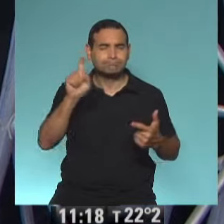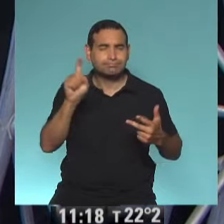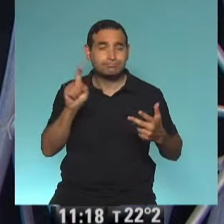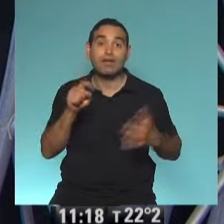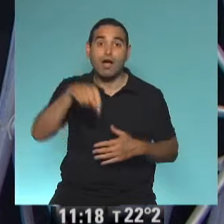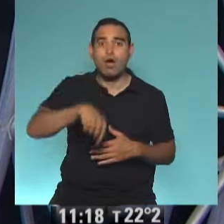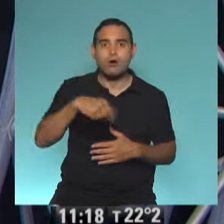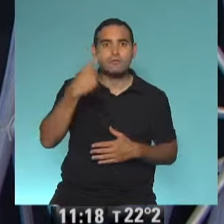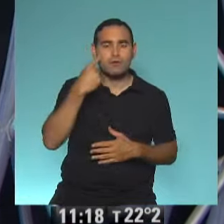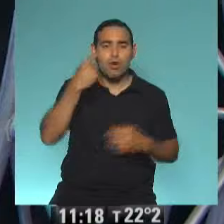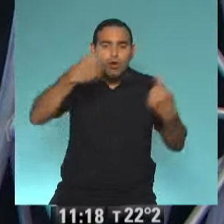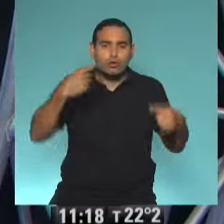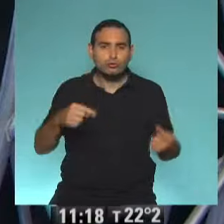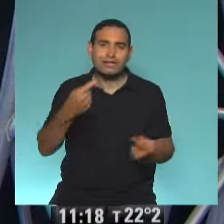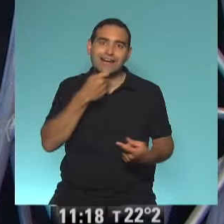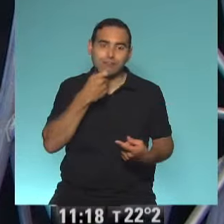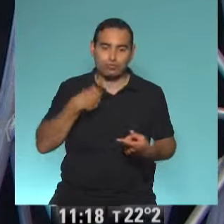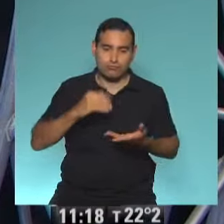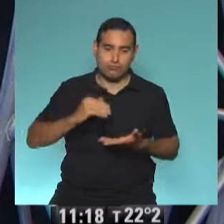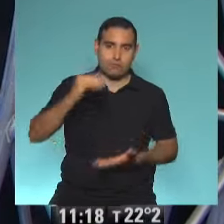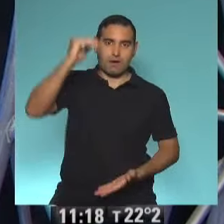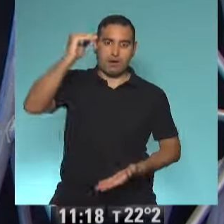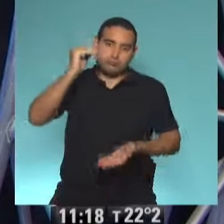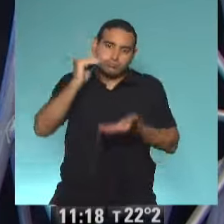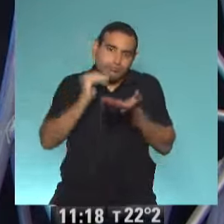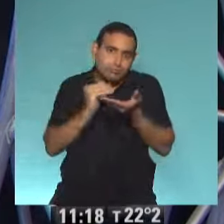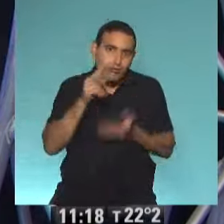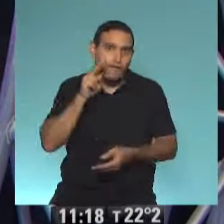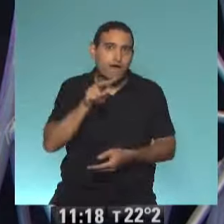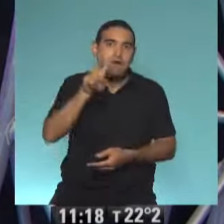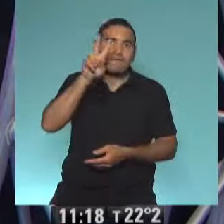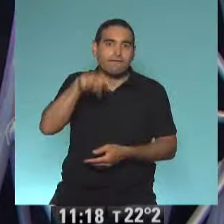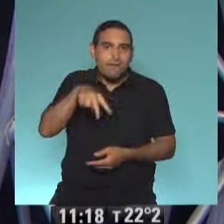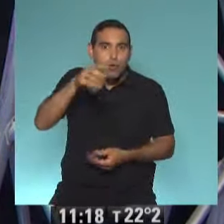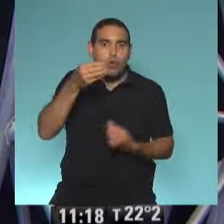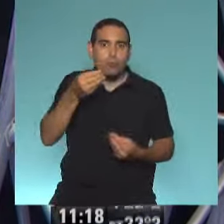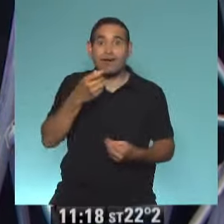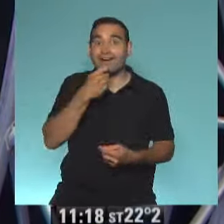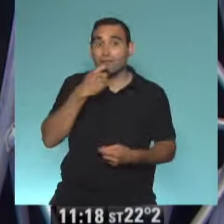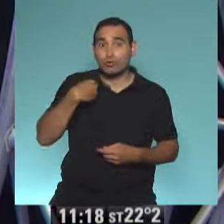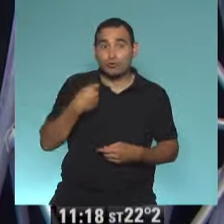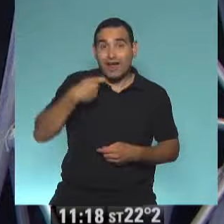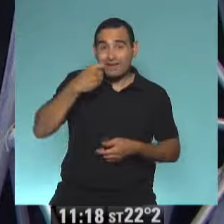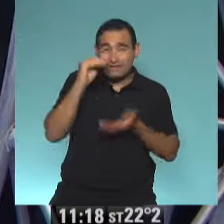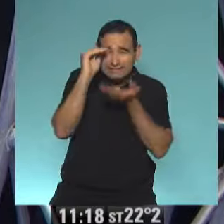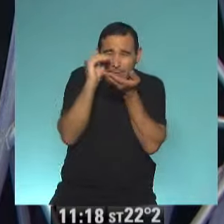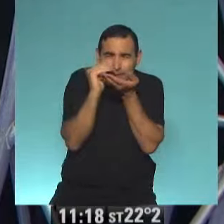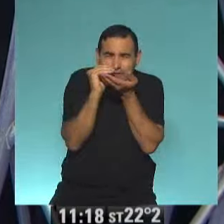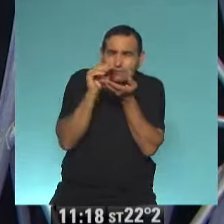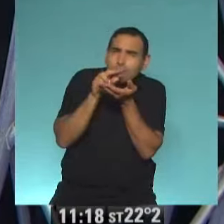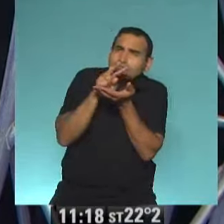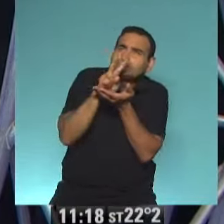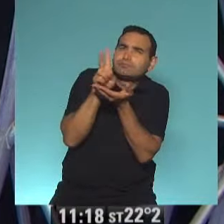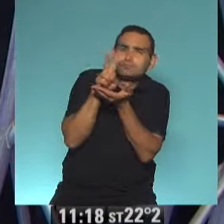es: ¿cómo veríamos las cosas si fuéramos de otro tamaño? Recién estábamos imaginando, si somos un animal muy pequeño, ¿desde dónde